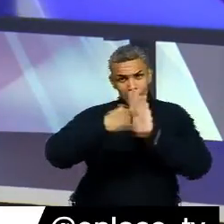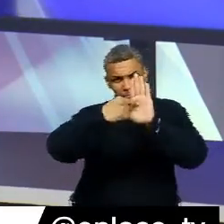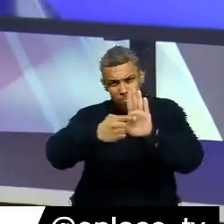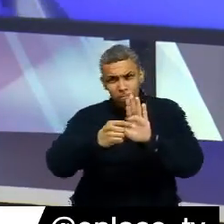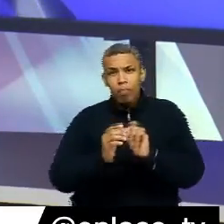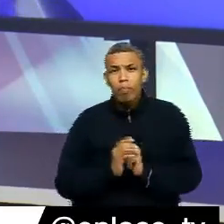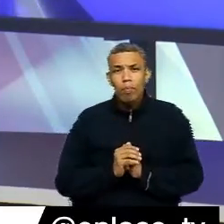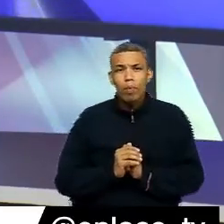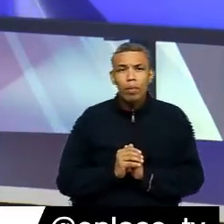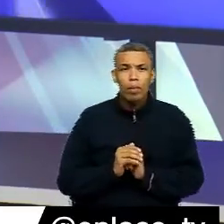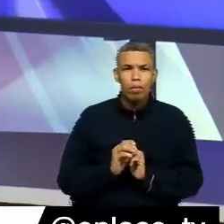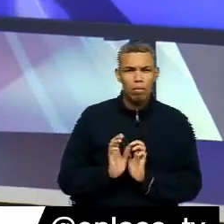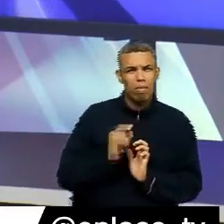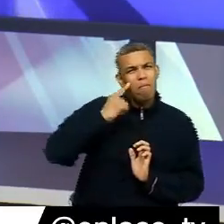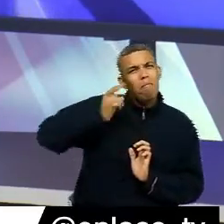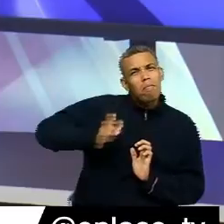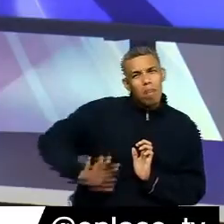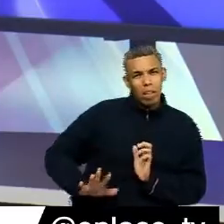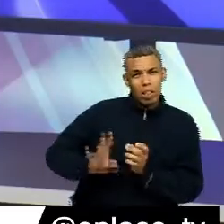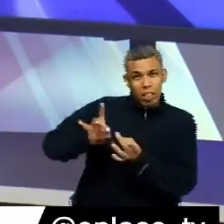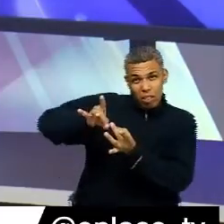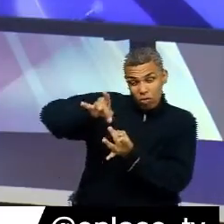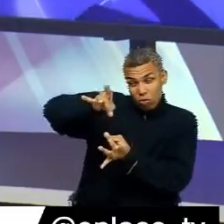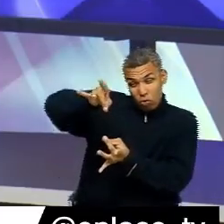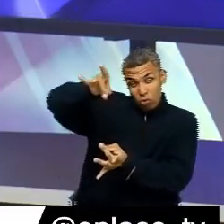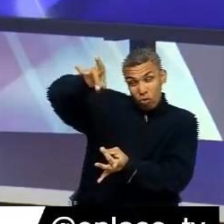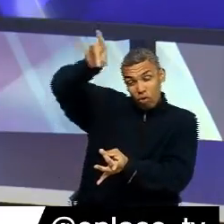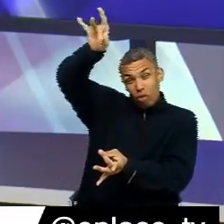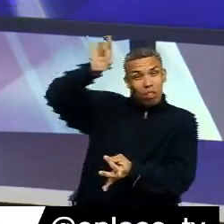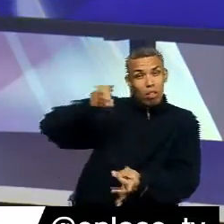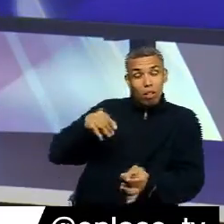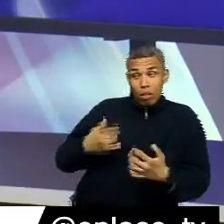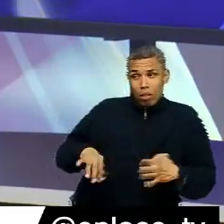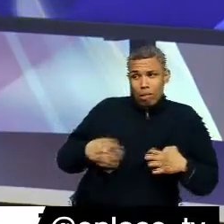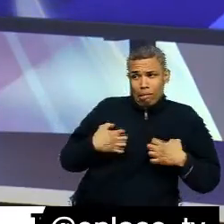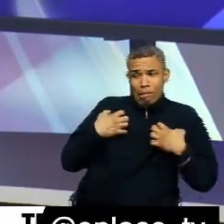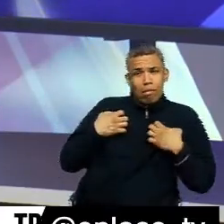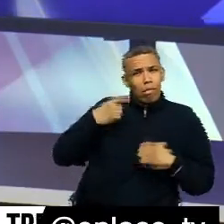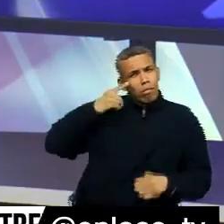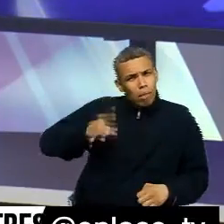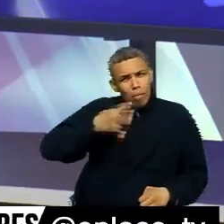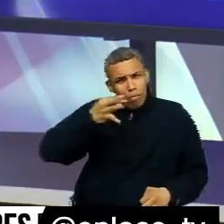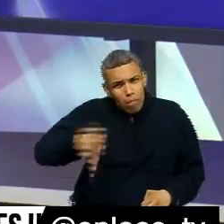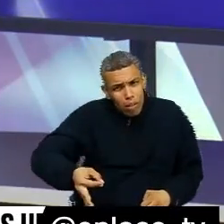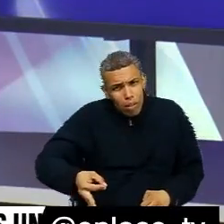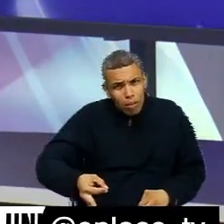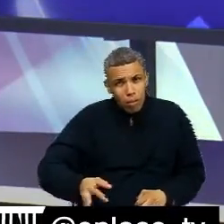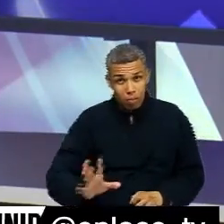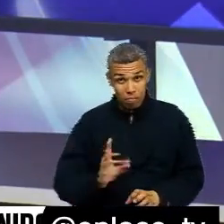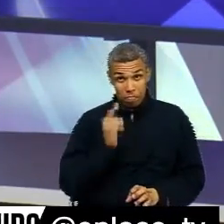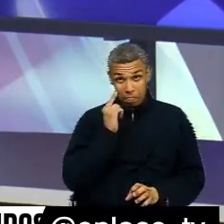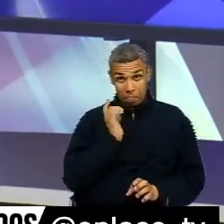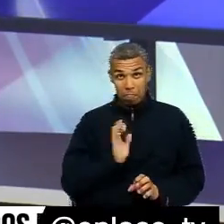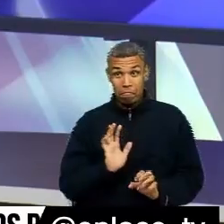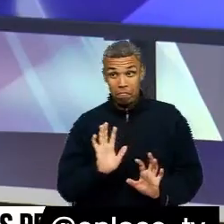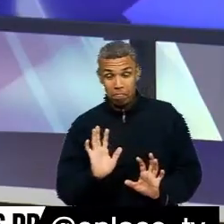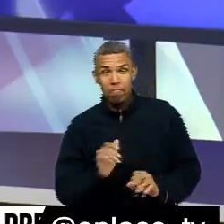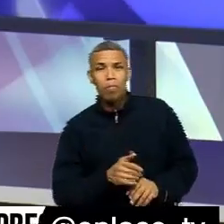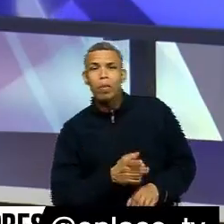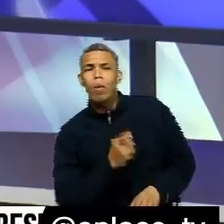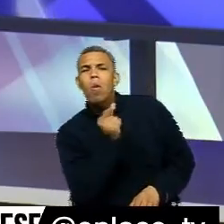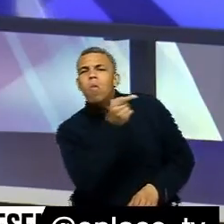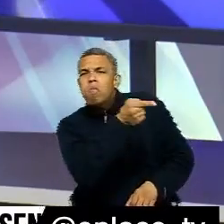ente espiritual está en el gimnasio ecológico del sitio. Pues bien, nos dimos a la tarea de preguntarle a una autoridad eclesiástica